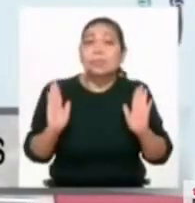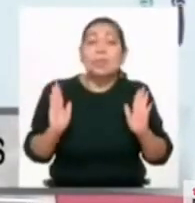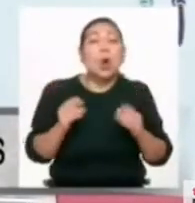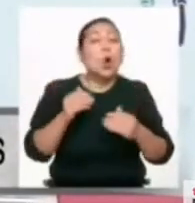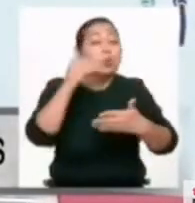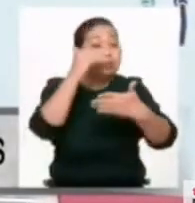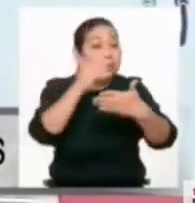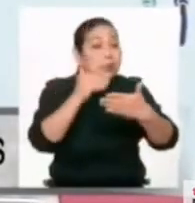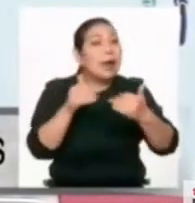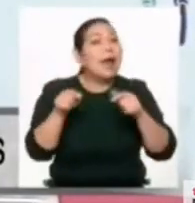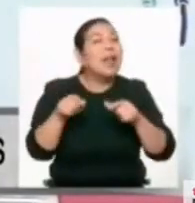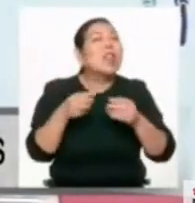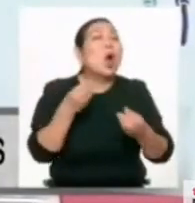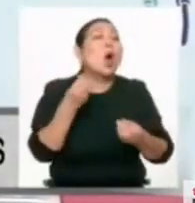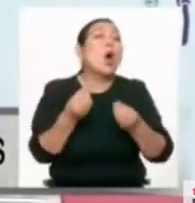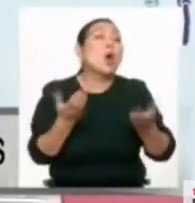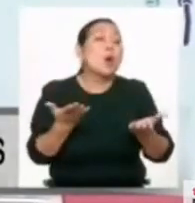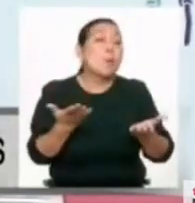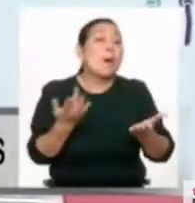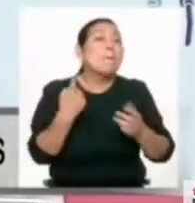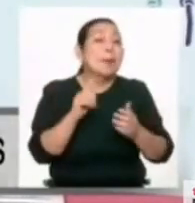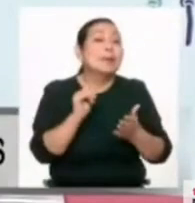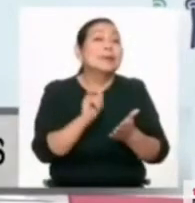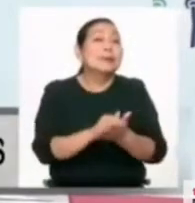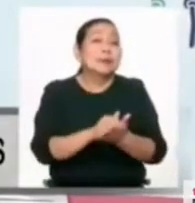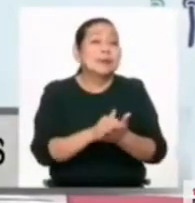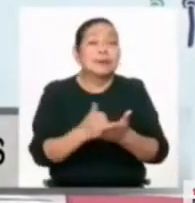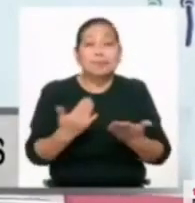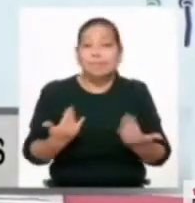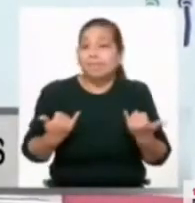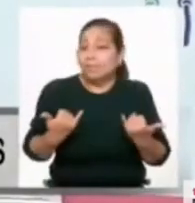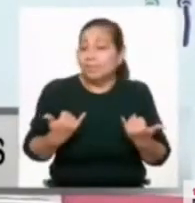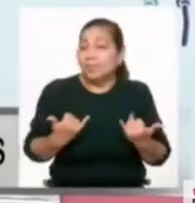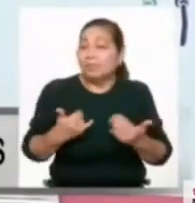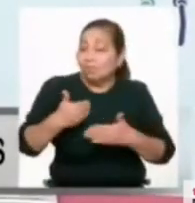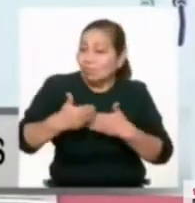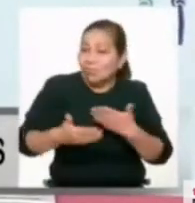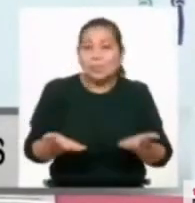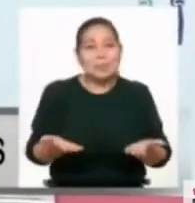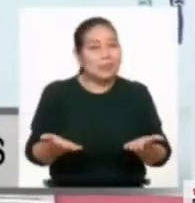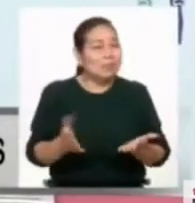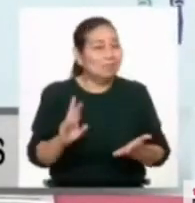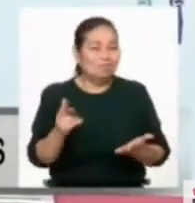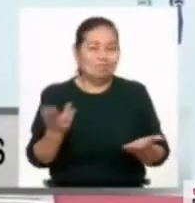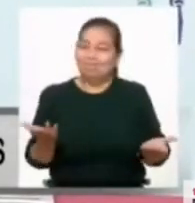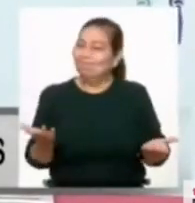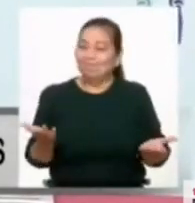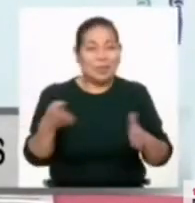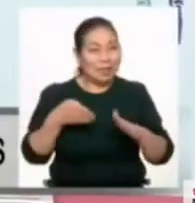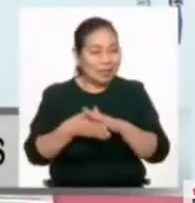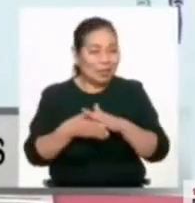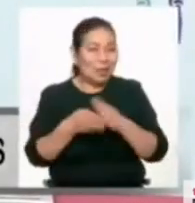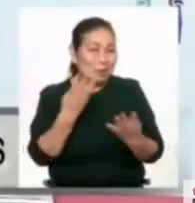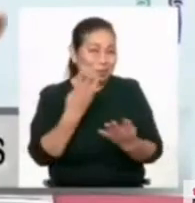con relación a estos servidores para evitar que se siga cometiendo delitos desde